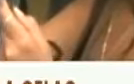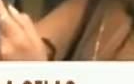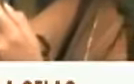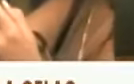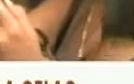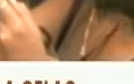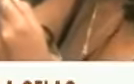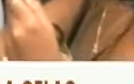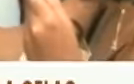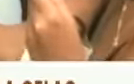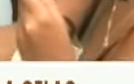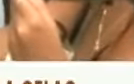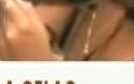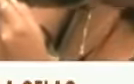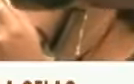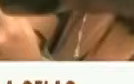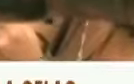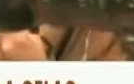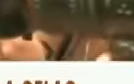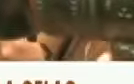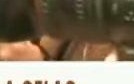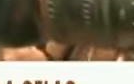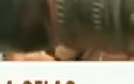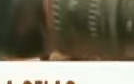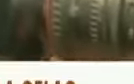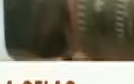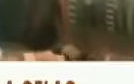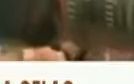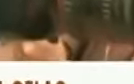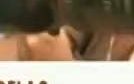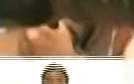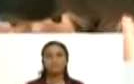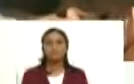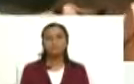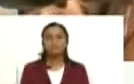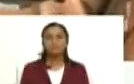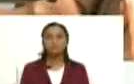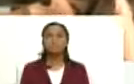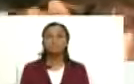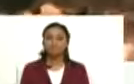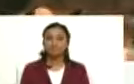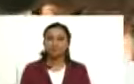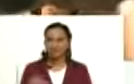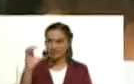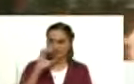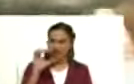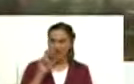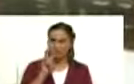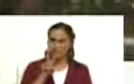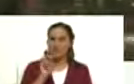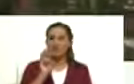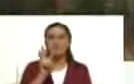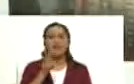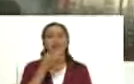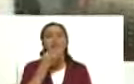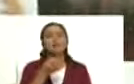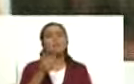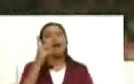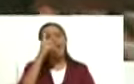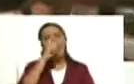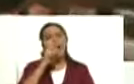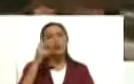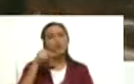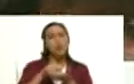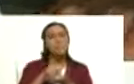Cancún, y luego nació y se fundó en Caracas, 2 y 3 de diciembre de 2011. Y luego ha tenido